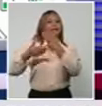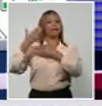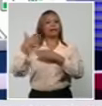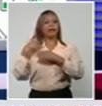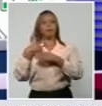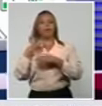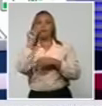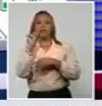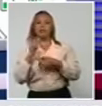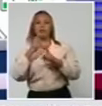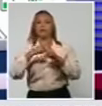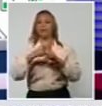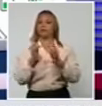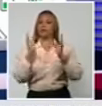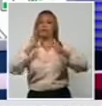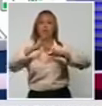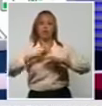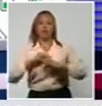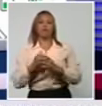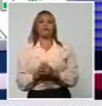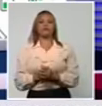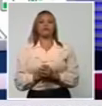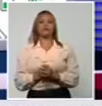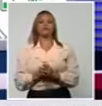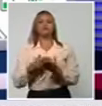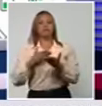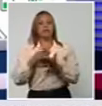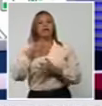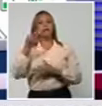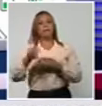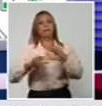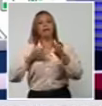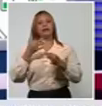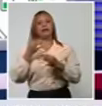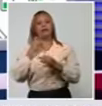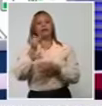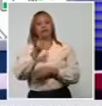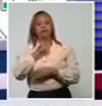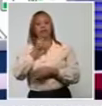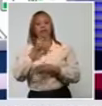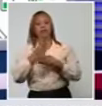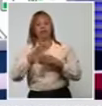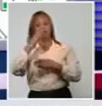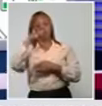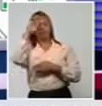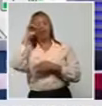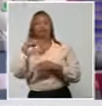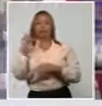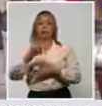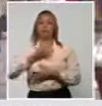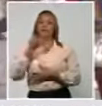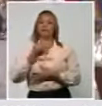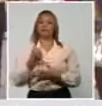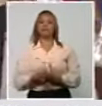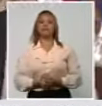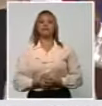casos positivos de la COVID-19? El siguiente material de nuestros reporteros en Santiago de Cuba abunda en el tema.